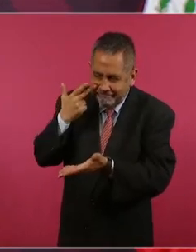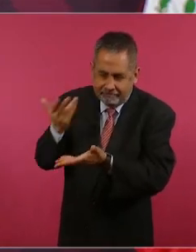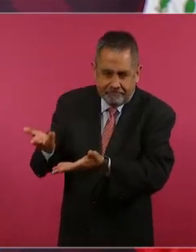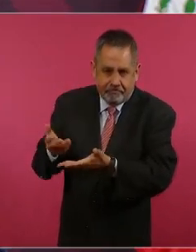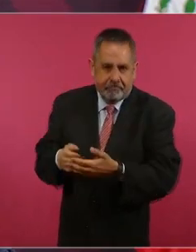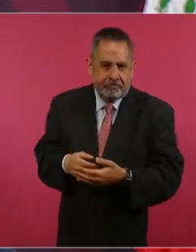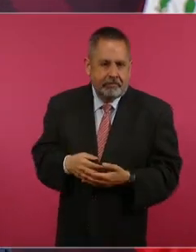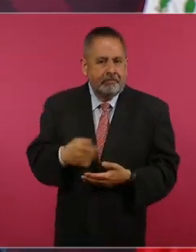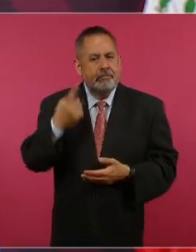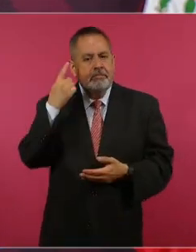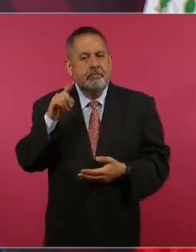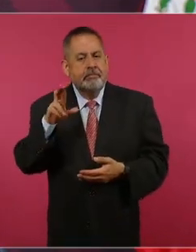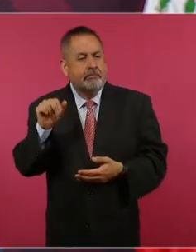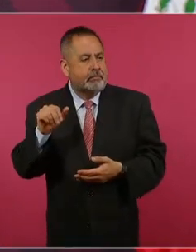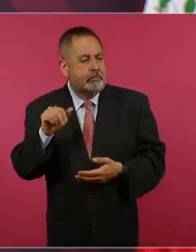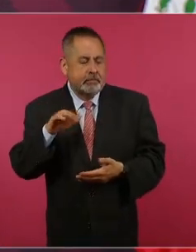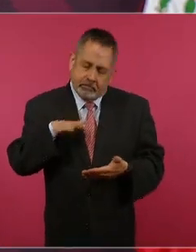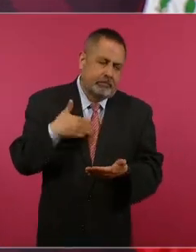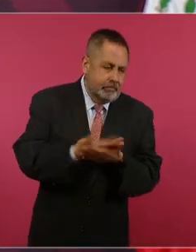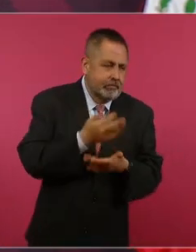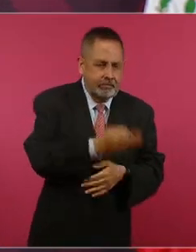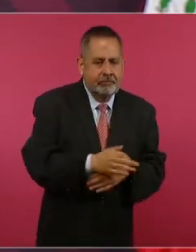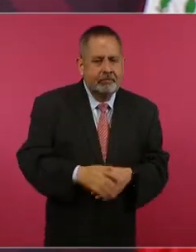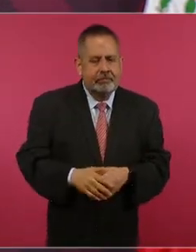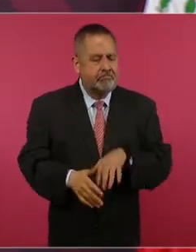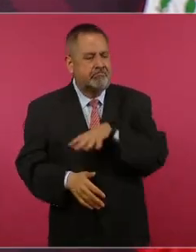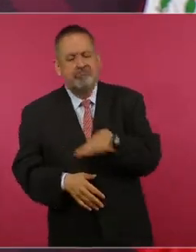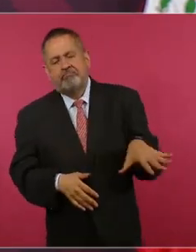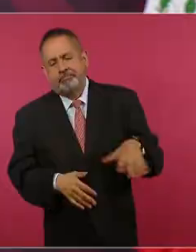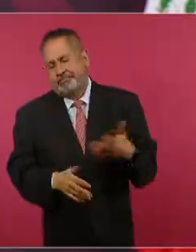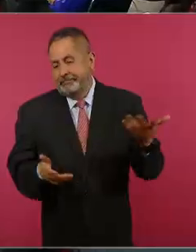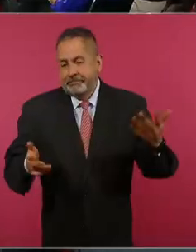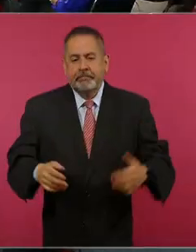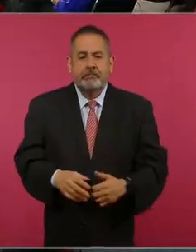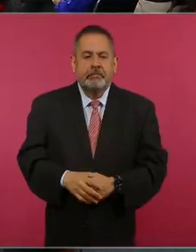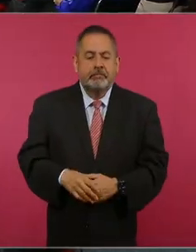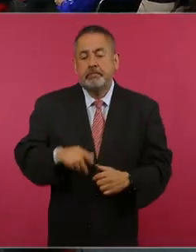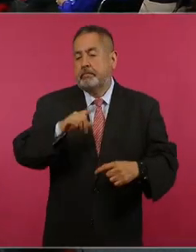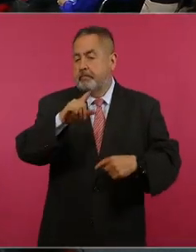para que aceptara. Y luego,